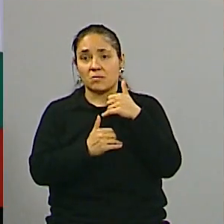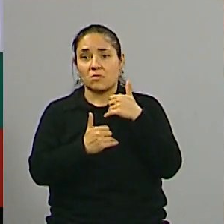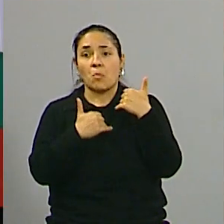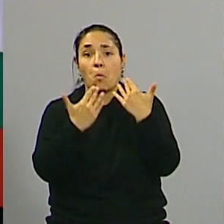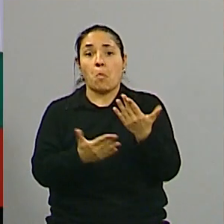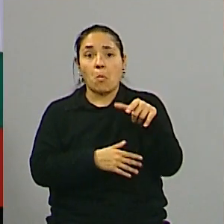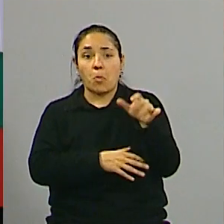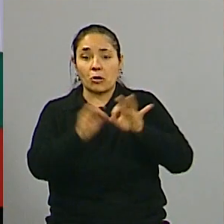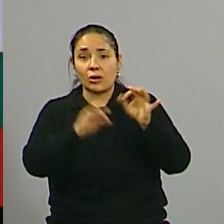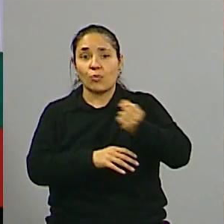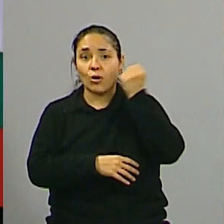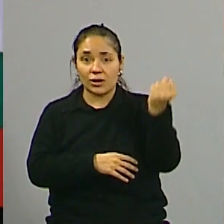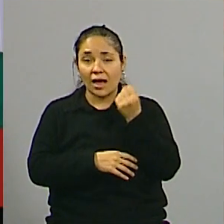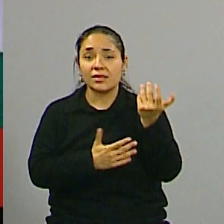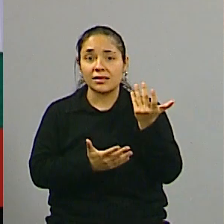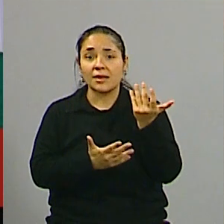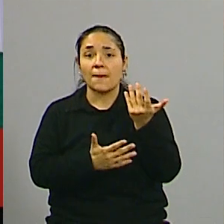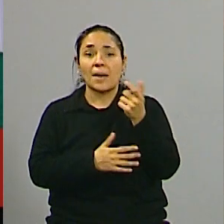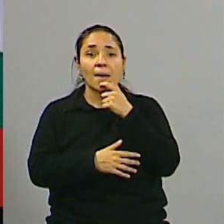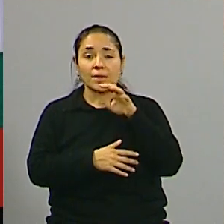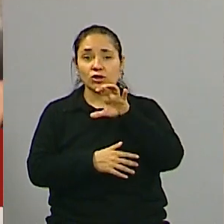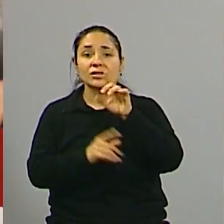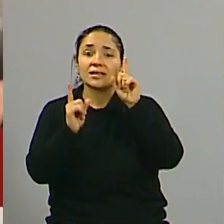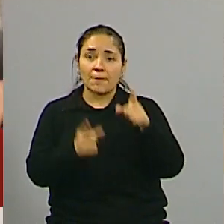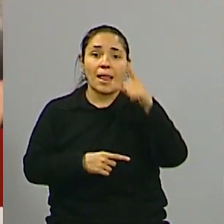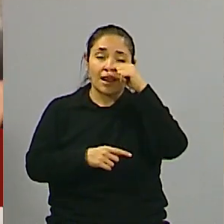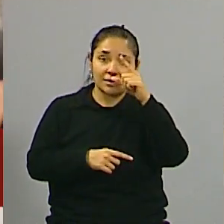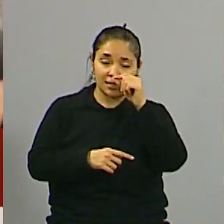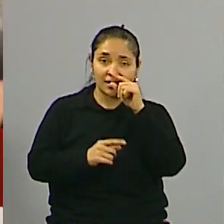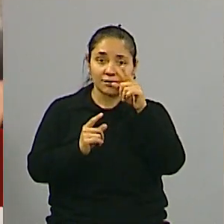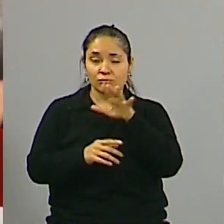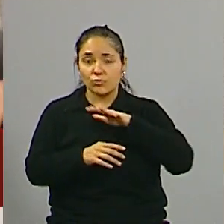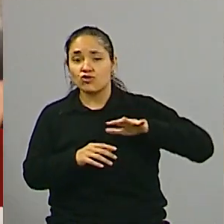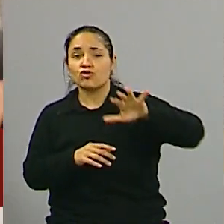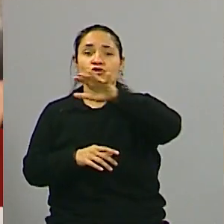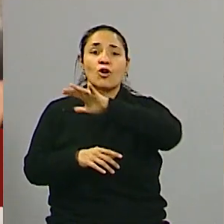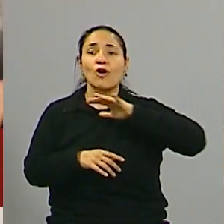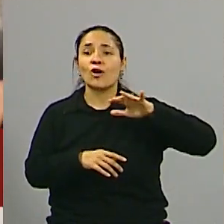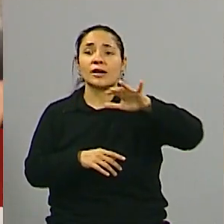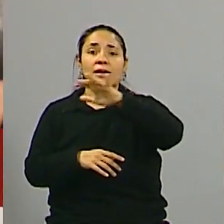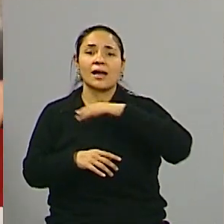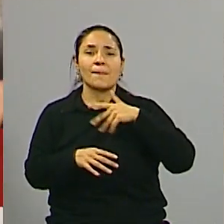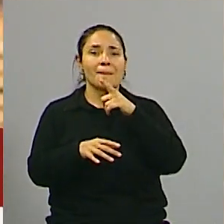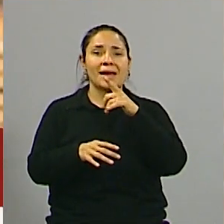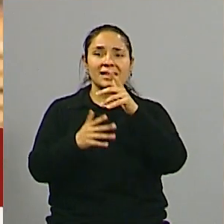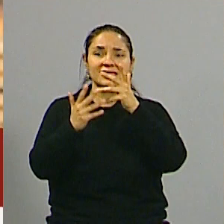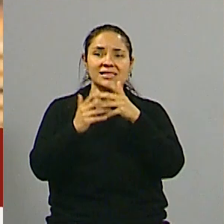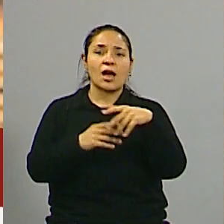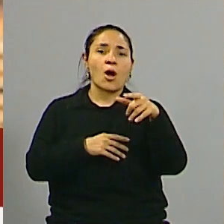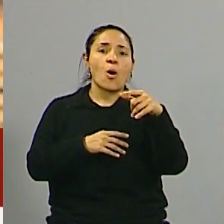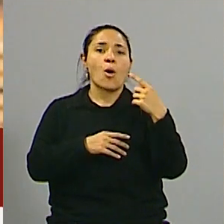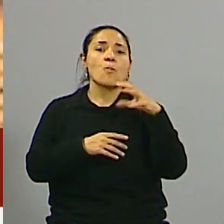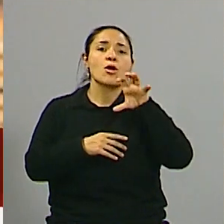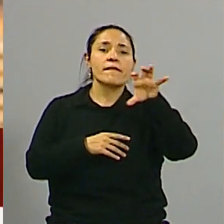pero particularmente para el departamento de Las Heras y para una zona también bastante abandonada por la provincia y el